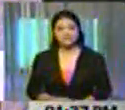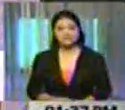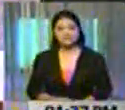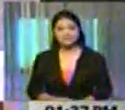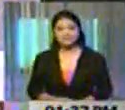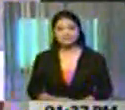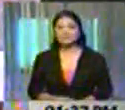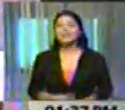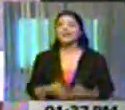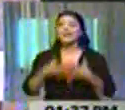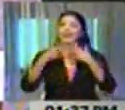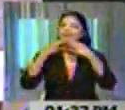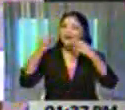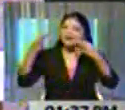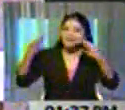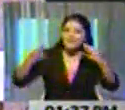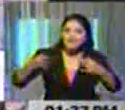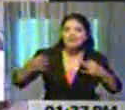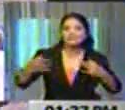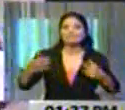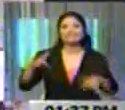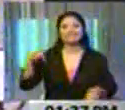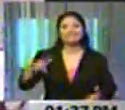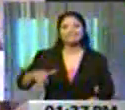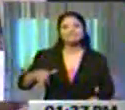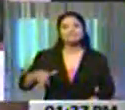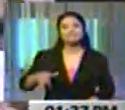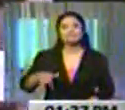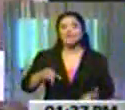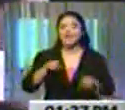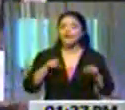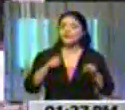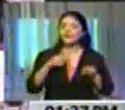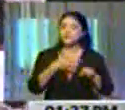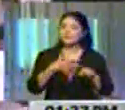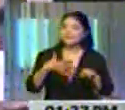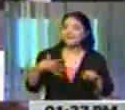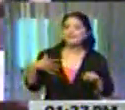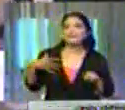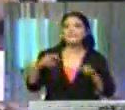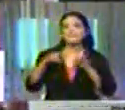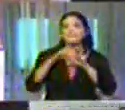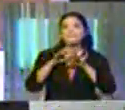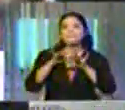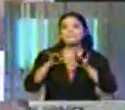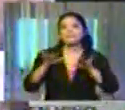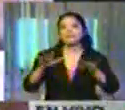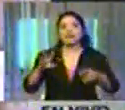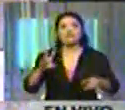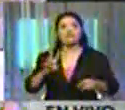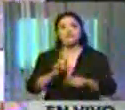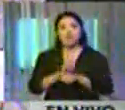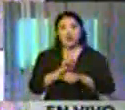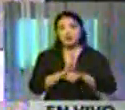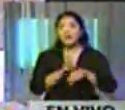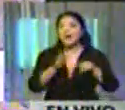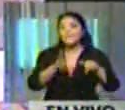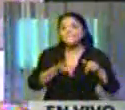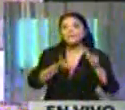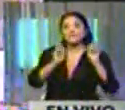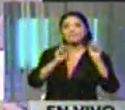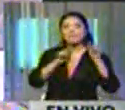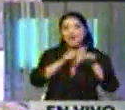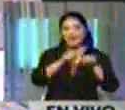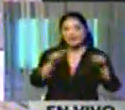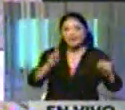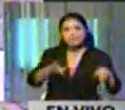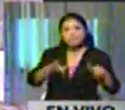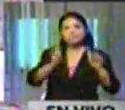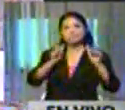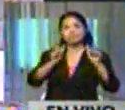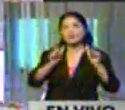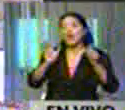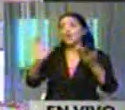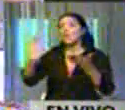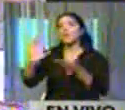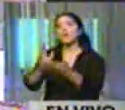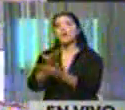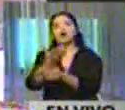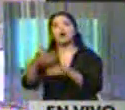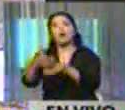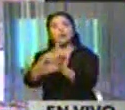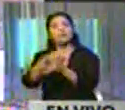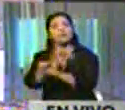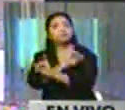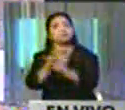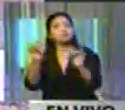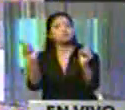La verdad verdadera es que están buscando la manera de instaurar la violencia que les permita derrocar al gobierno. Eso es